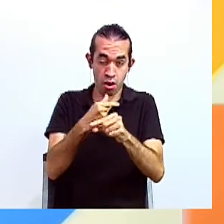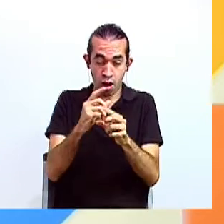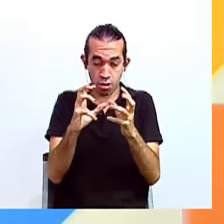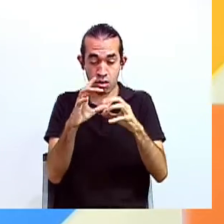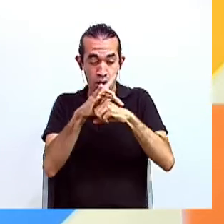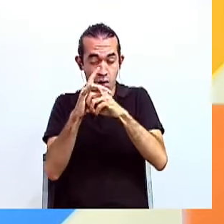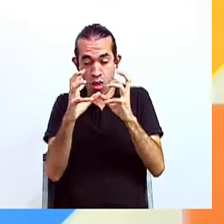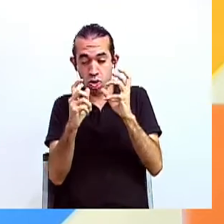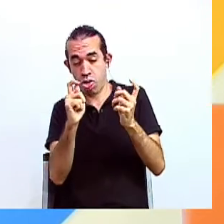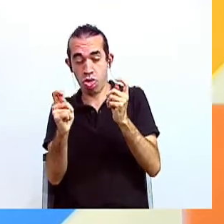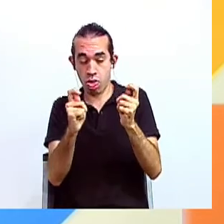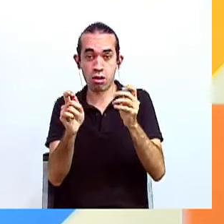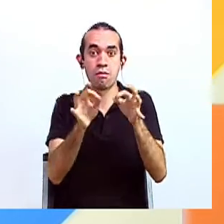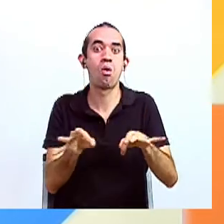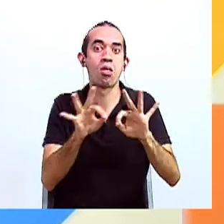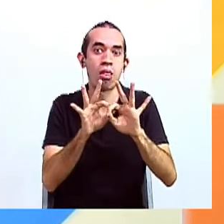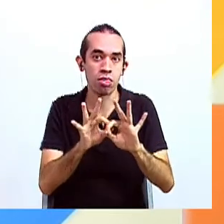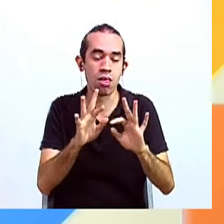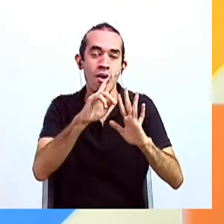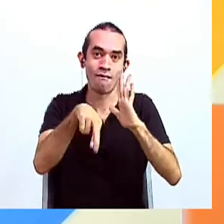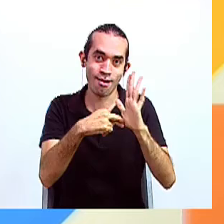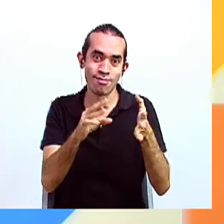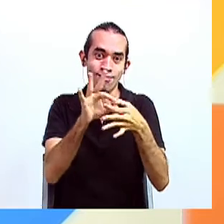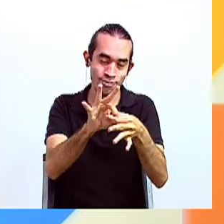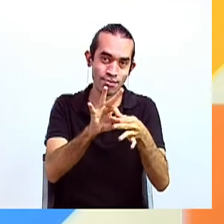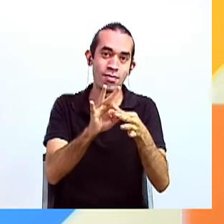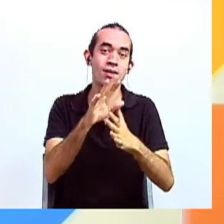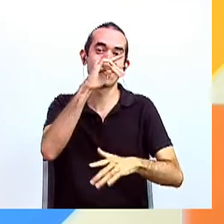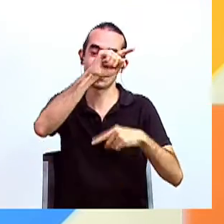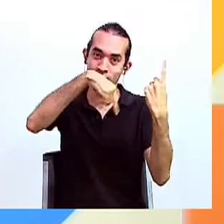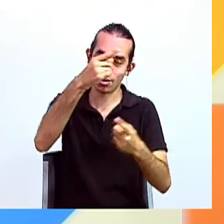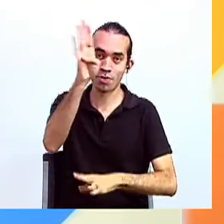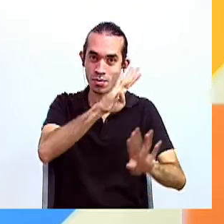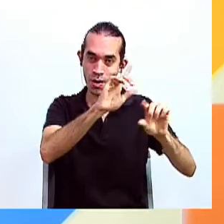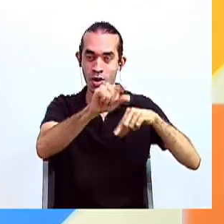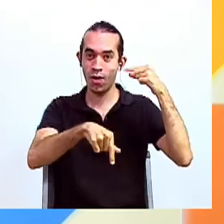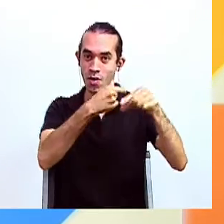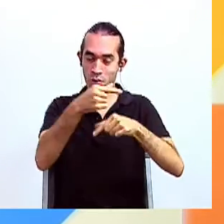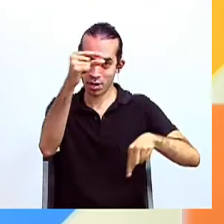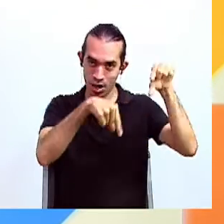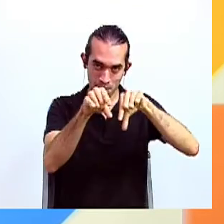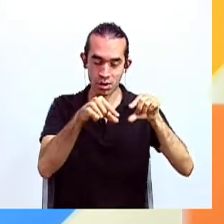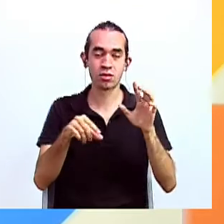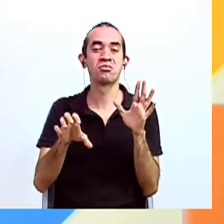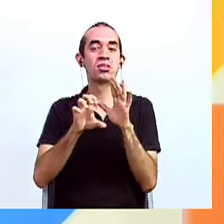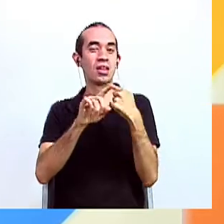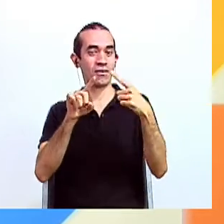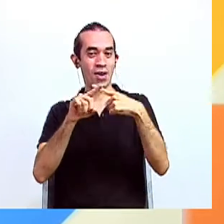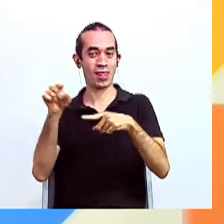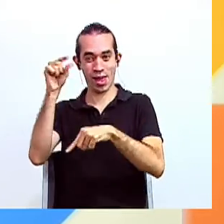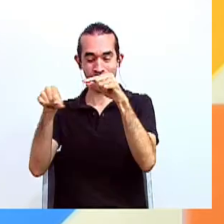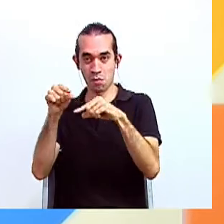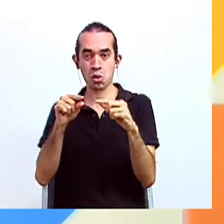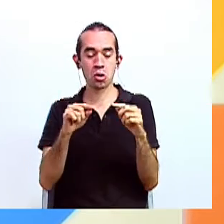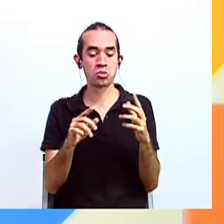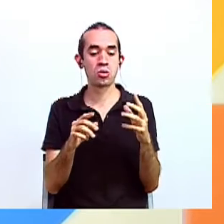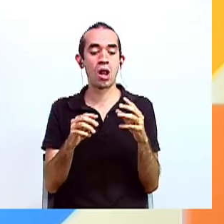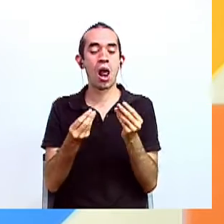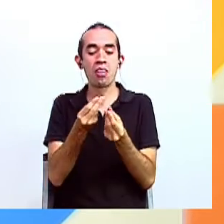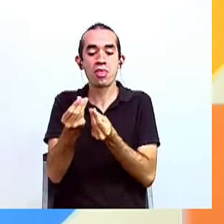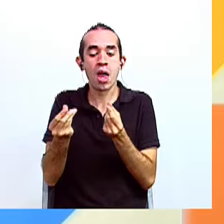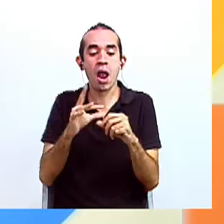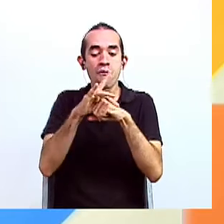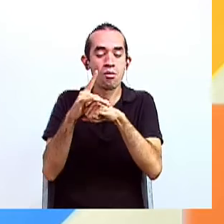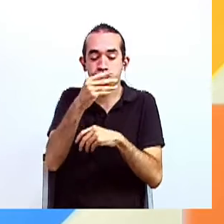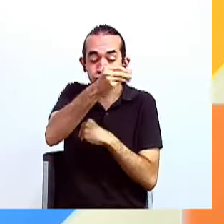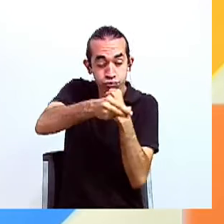se mueve en sus diversas formas y ecosistemas a través de la tierra, superficie y reacciones químicas es lo